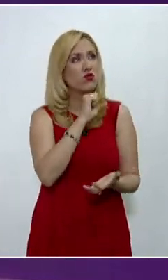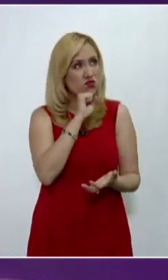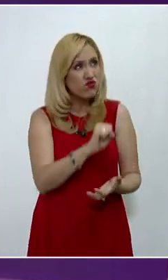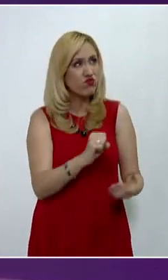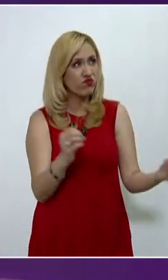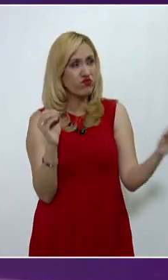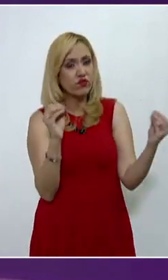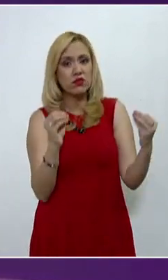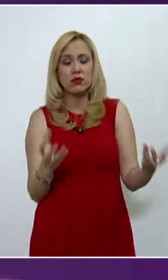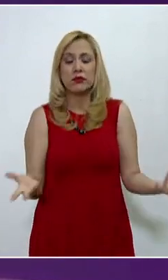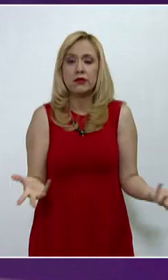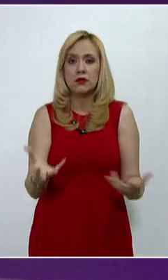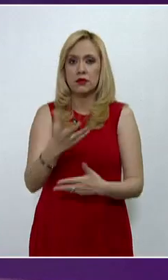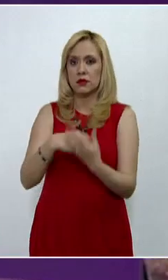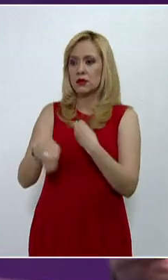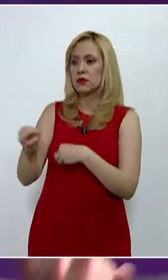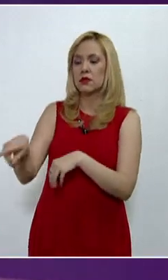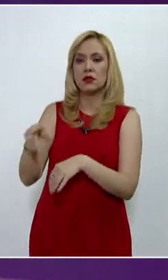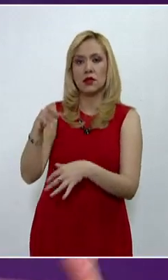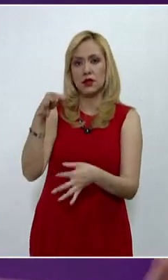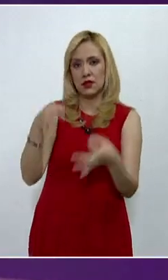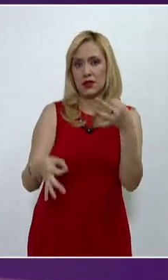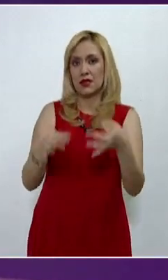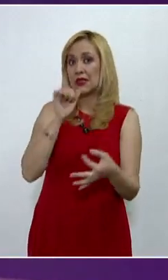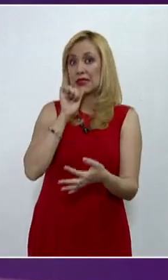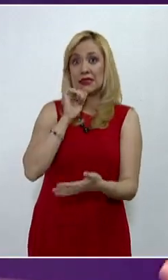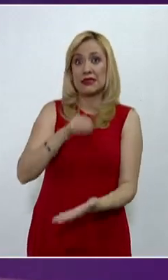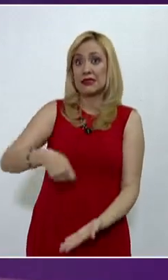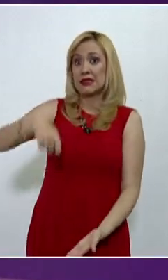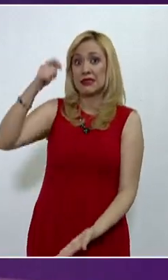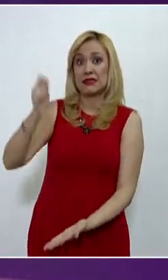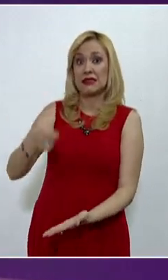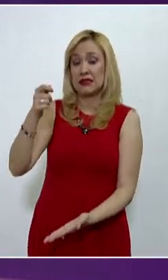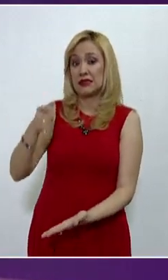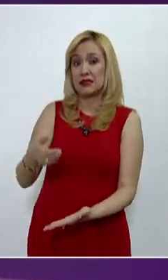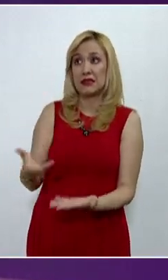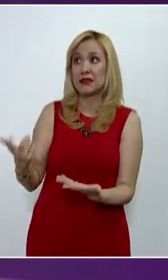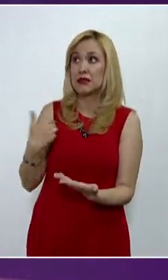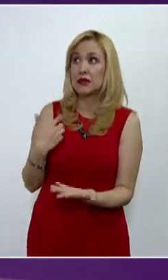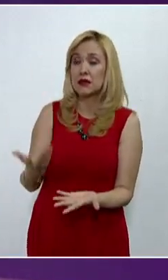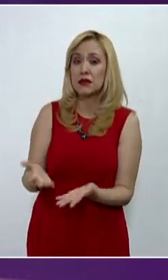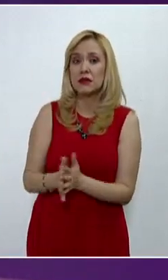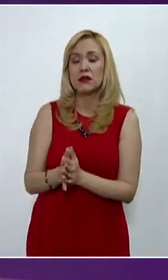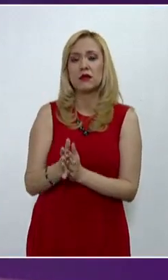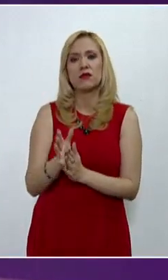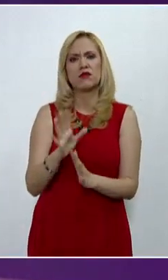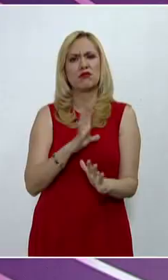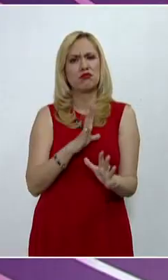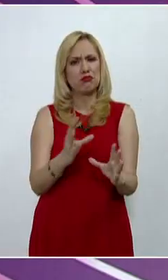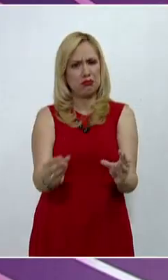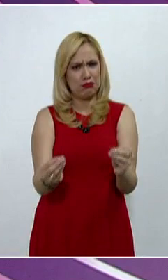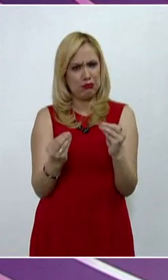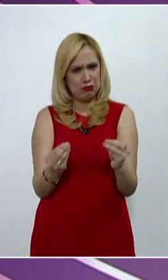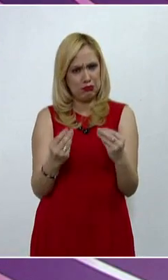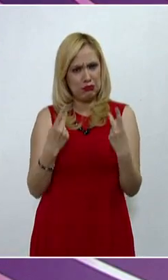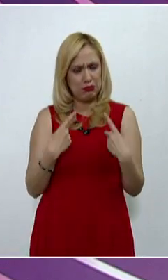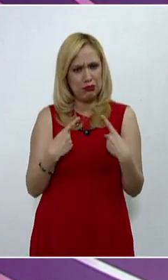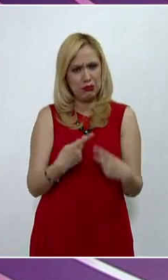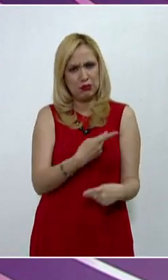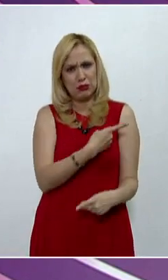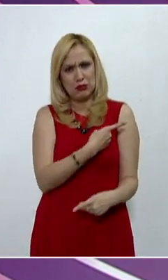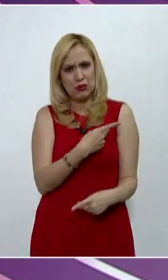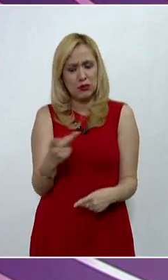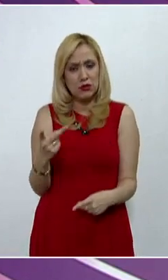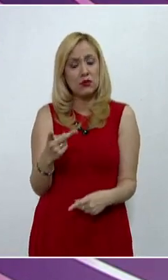en comparación a los que están en prisión preventiva, él es el 90% de los que están en prisión preventiva son Es decir, pobres, tenemos, ¿no? en la cárcel a personas que no han sido